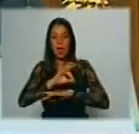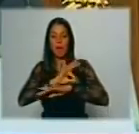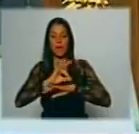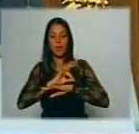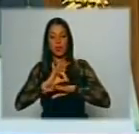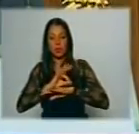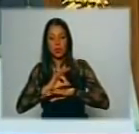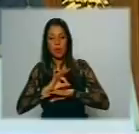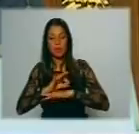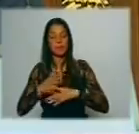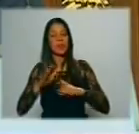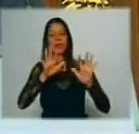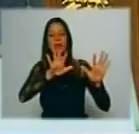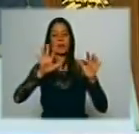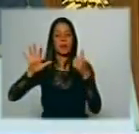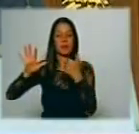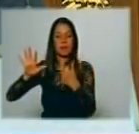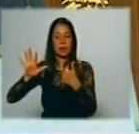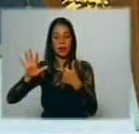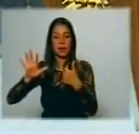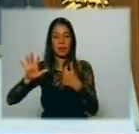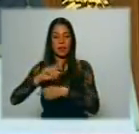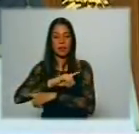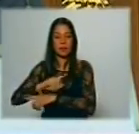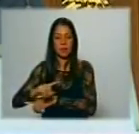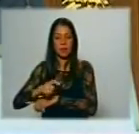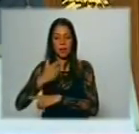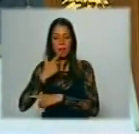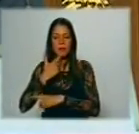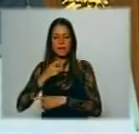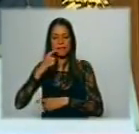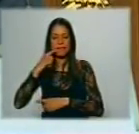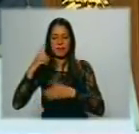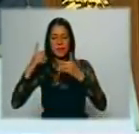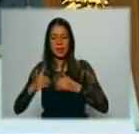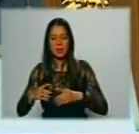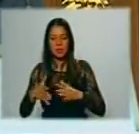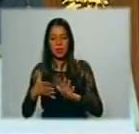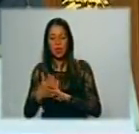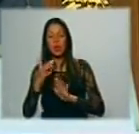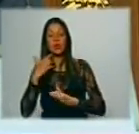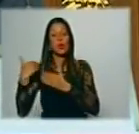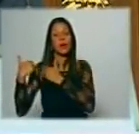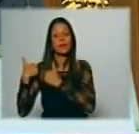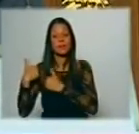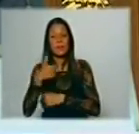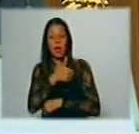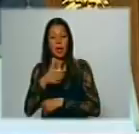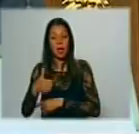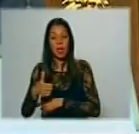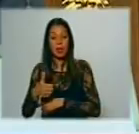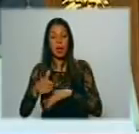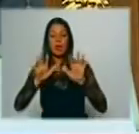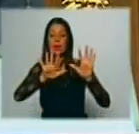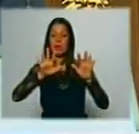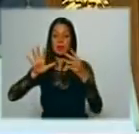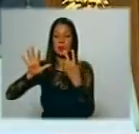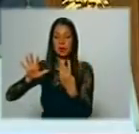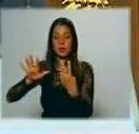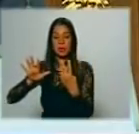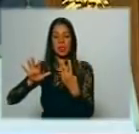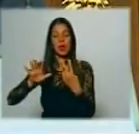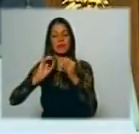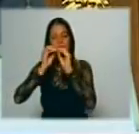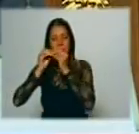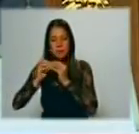funcionamiento. 16. Emitir dictamen sobre los asuntos de su competencia. 17.